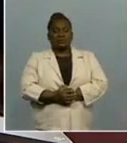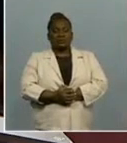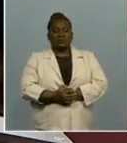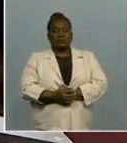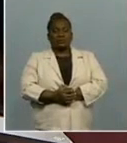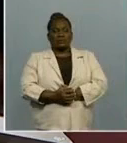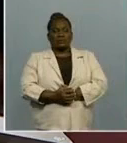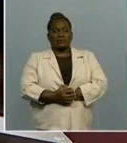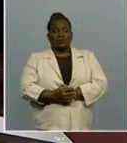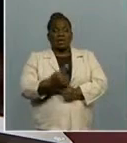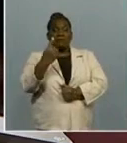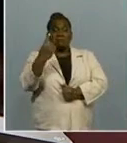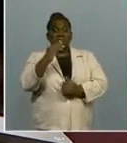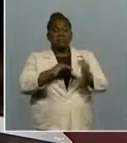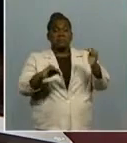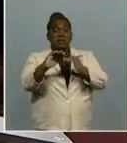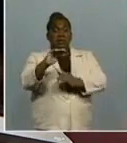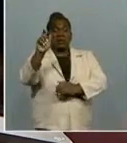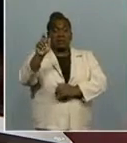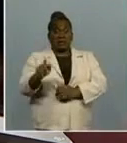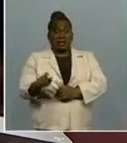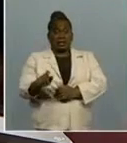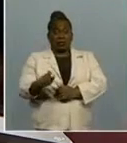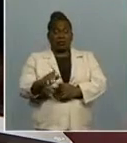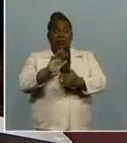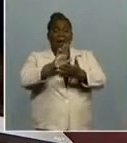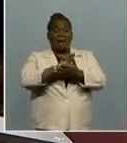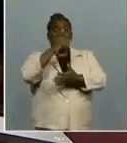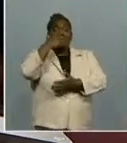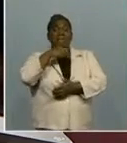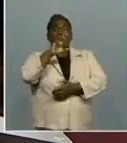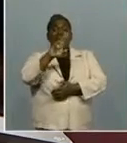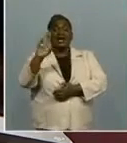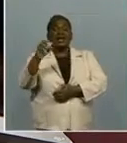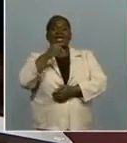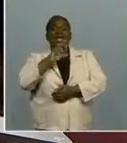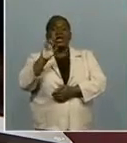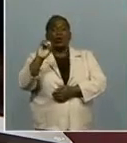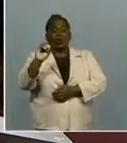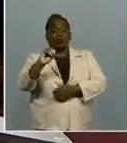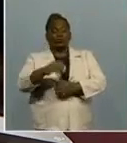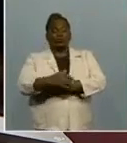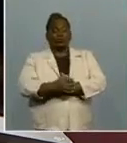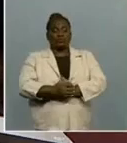primer médico manuel marrero cruz